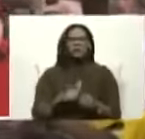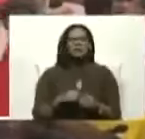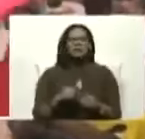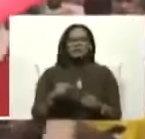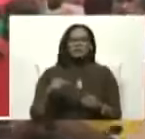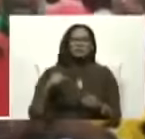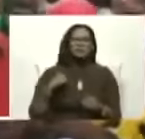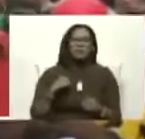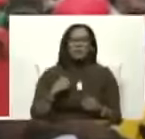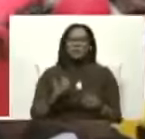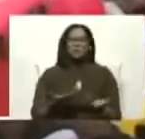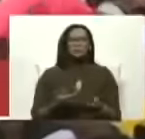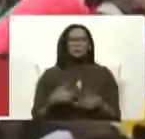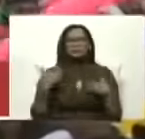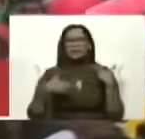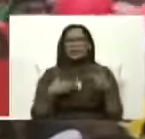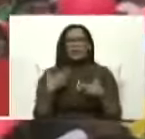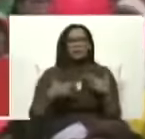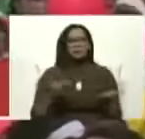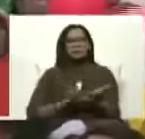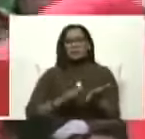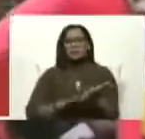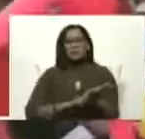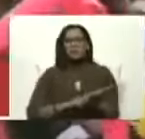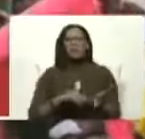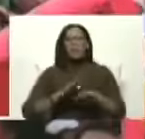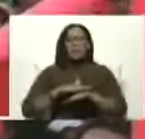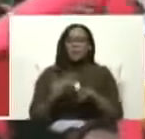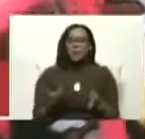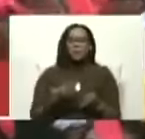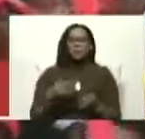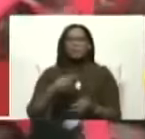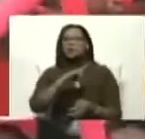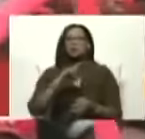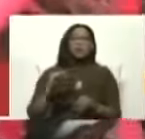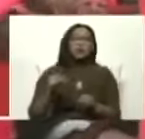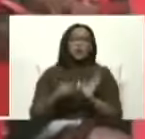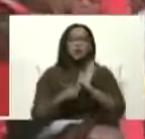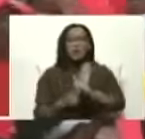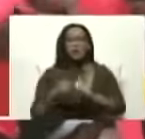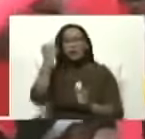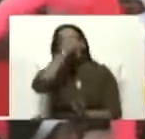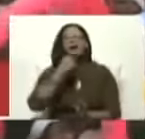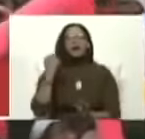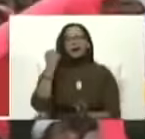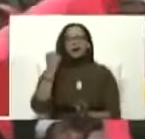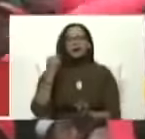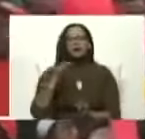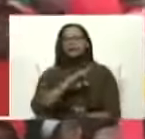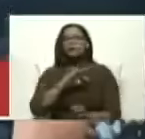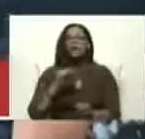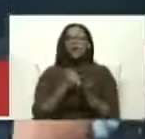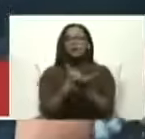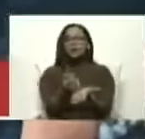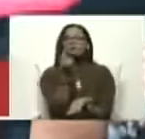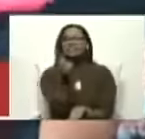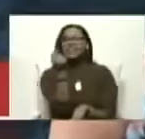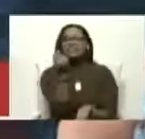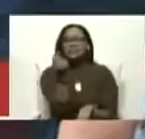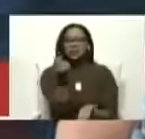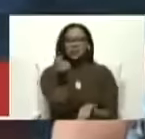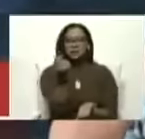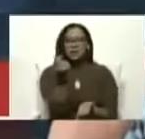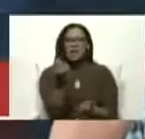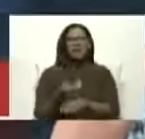una mafia, una verdadera mafia, porque no solamente no dieron la cara, No ayudaron, pero ni un tantico así, en